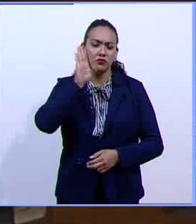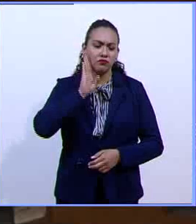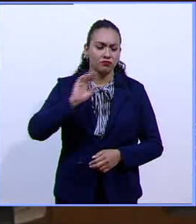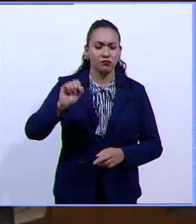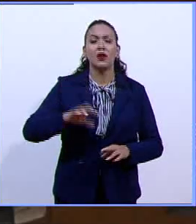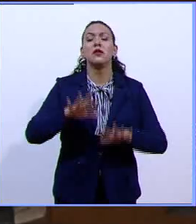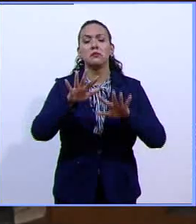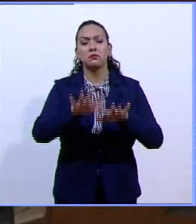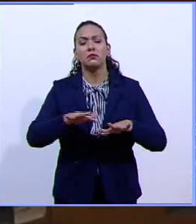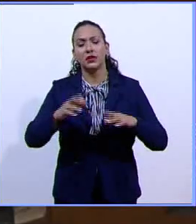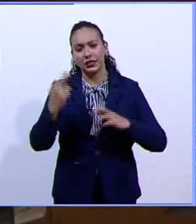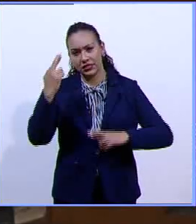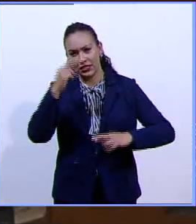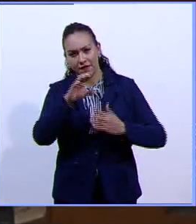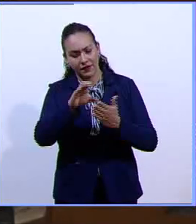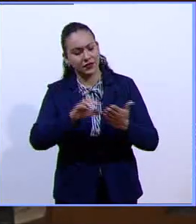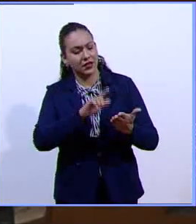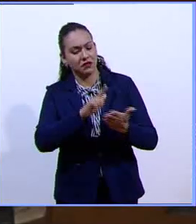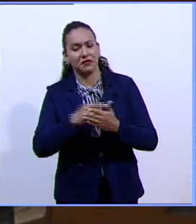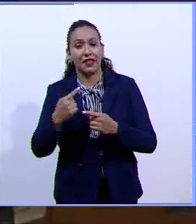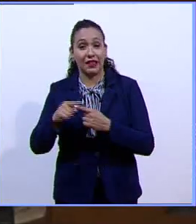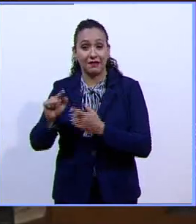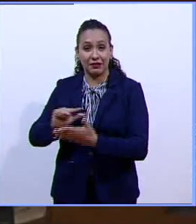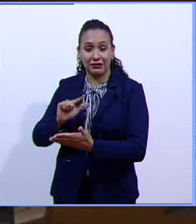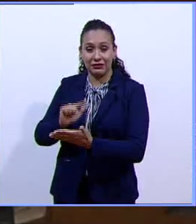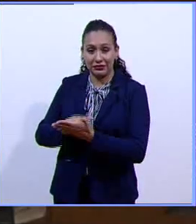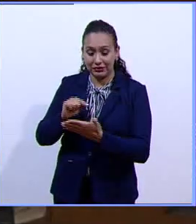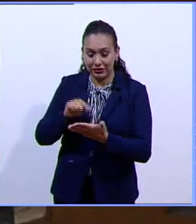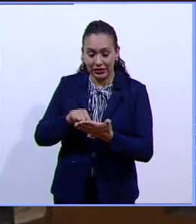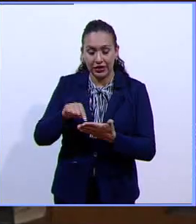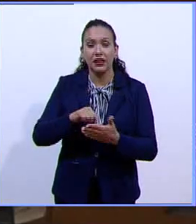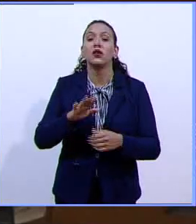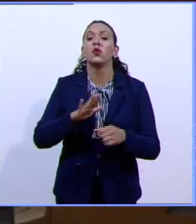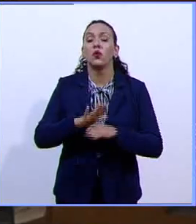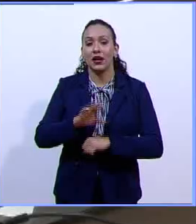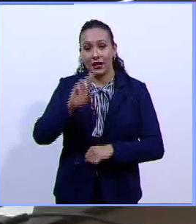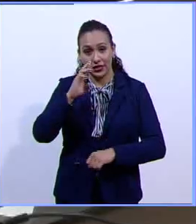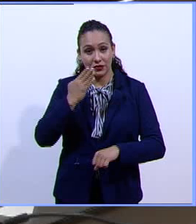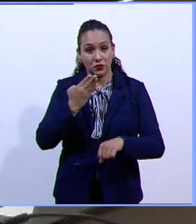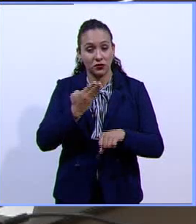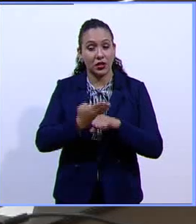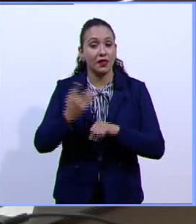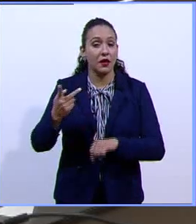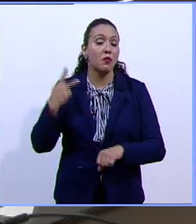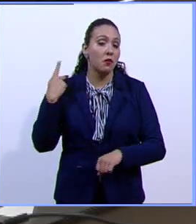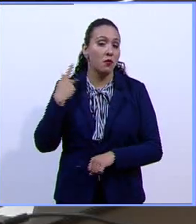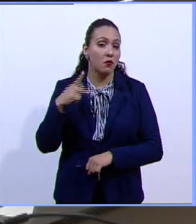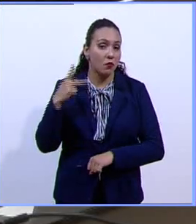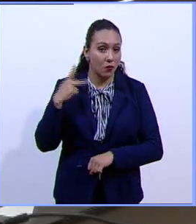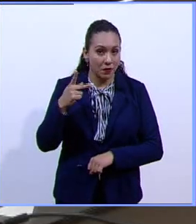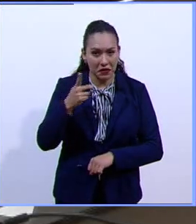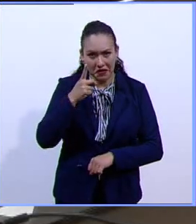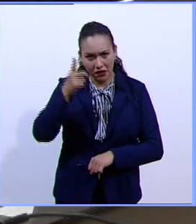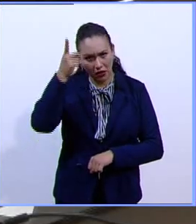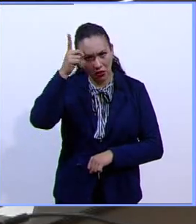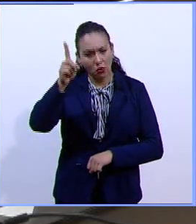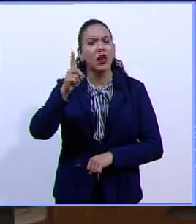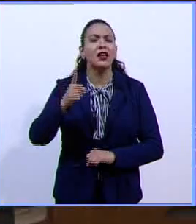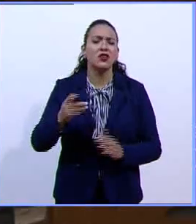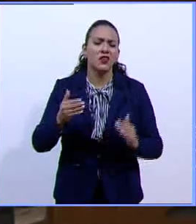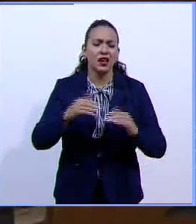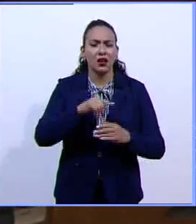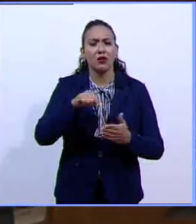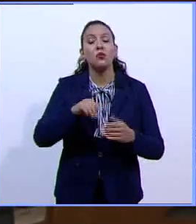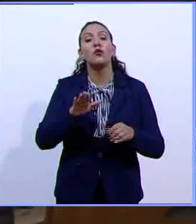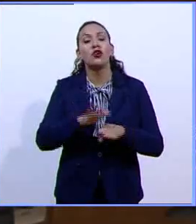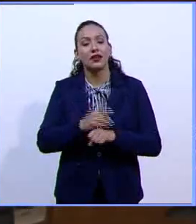la invalidez de las disposiciones de la Ley de Responsabilidad Patrimonial de Puebla que ponían un tope a la indemnización